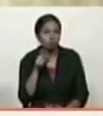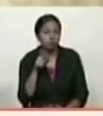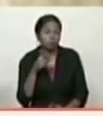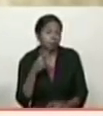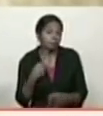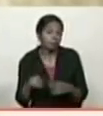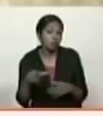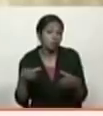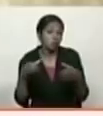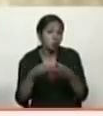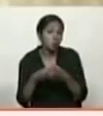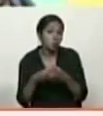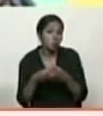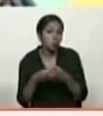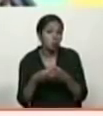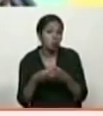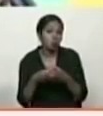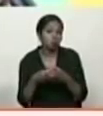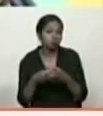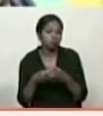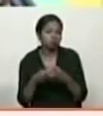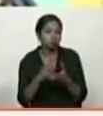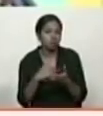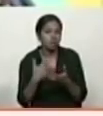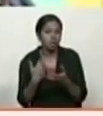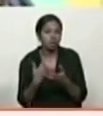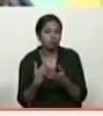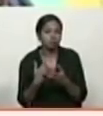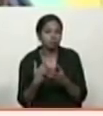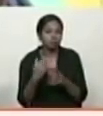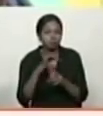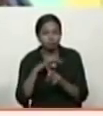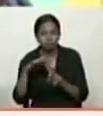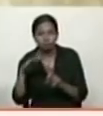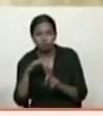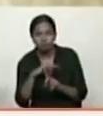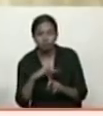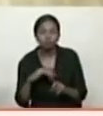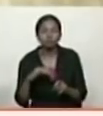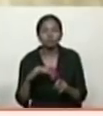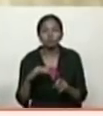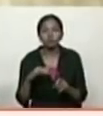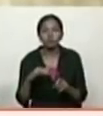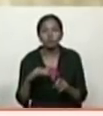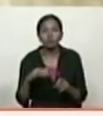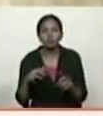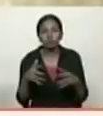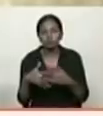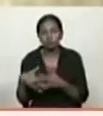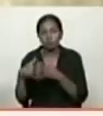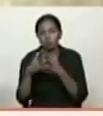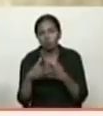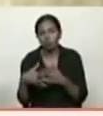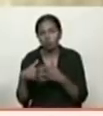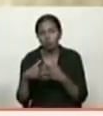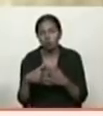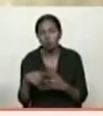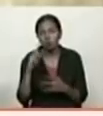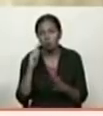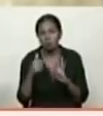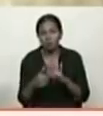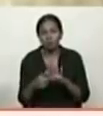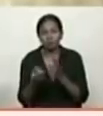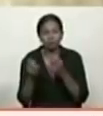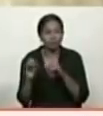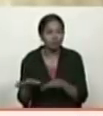este grupo de halcones que han rodeado la presidencia de los Estados Unidos. Ellos, ante el fracaso